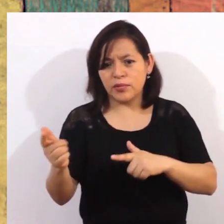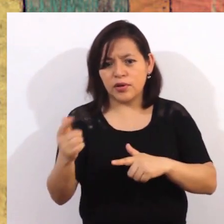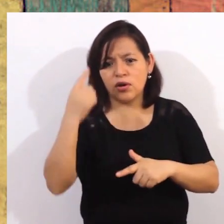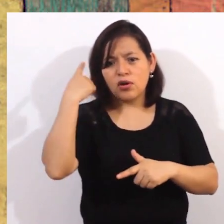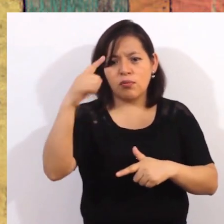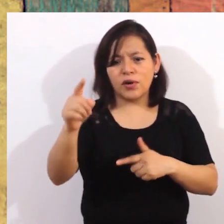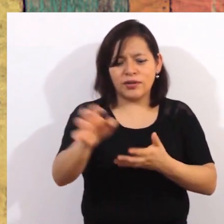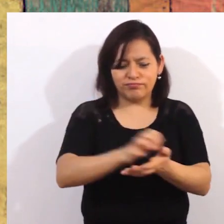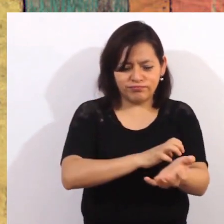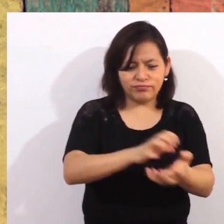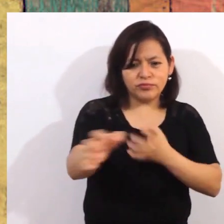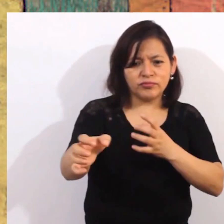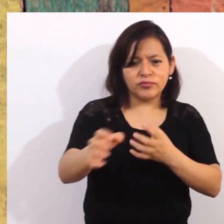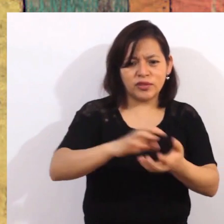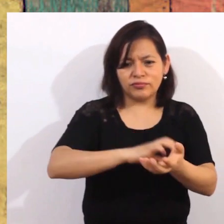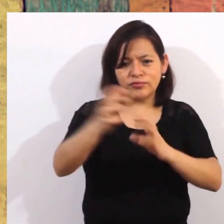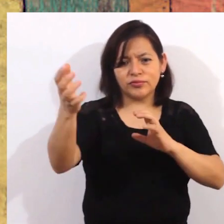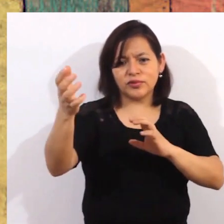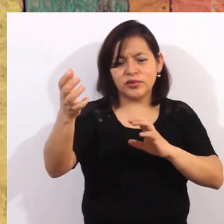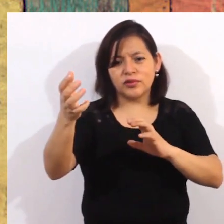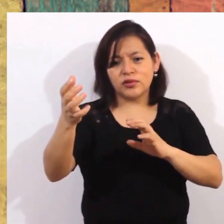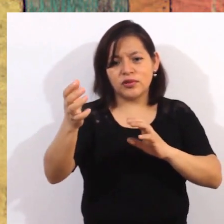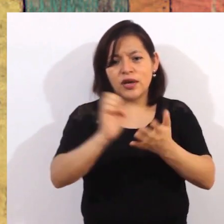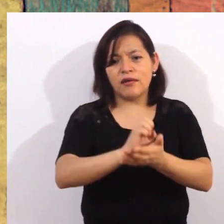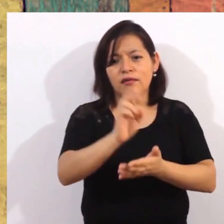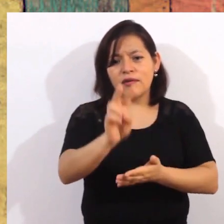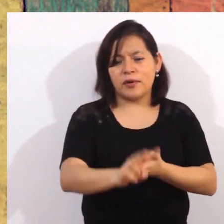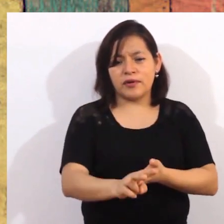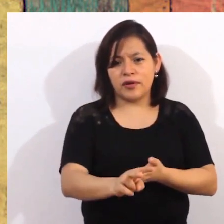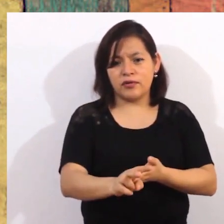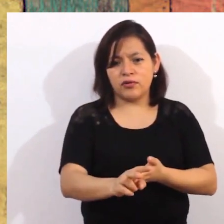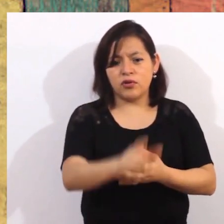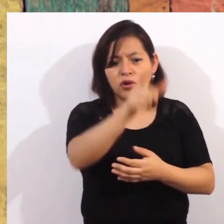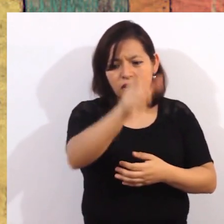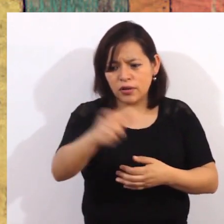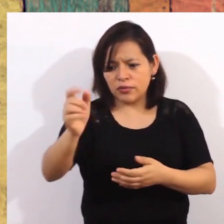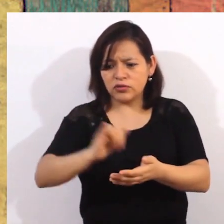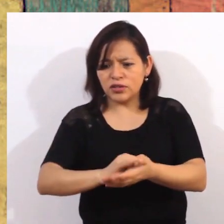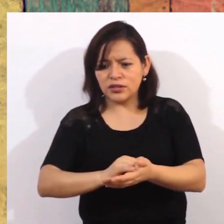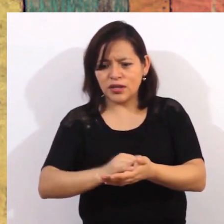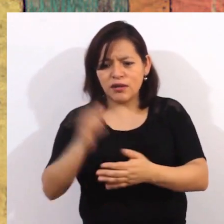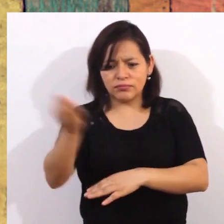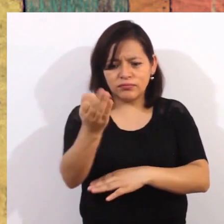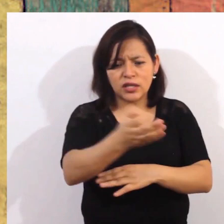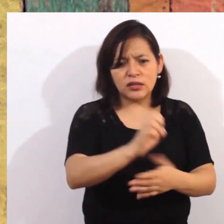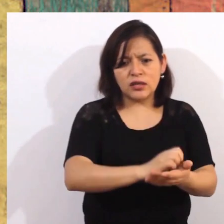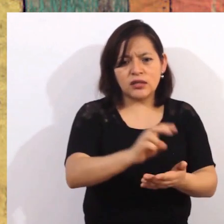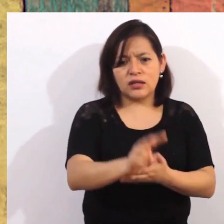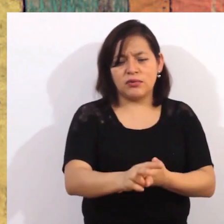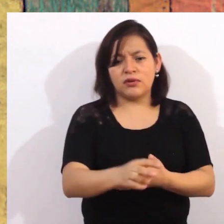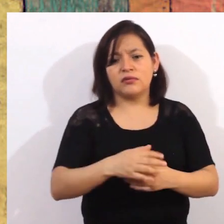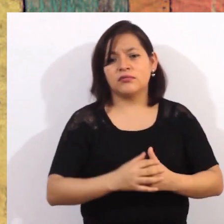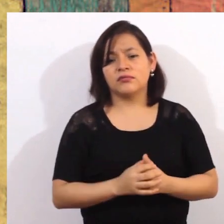destruir cualquier aspecto que tenga que ver con la expansión del Evangelio y con los que expanden el Evangelio de forma activa.